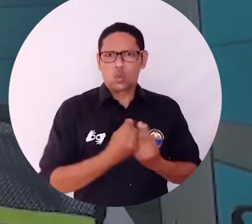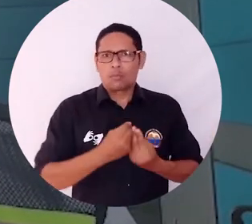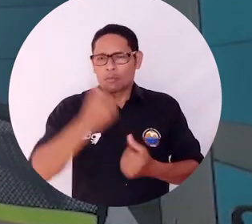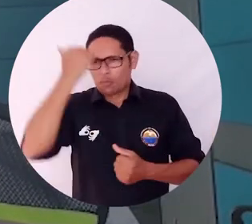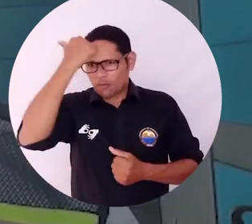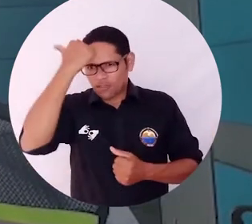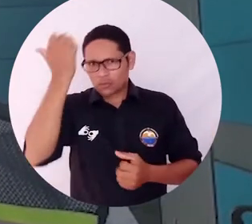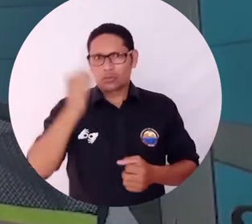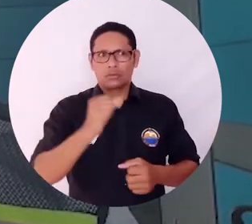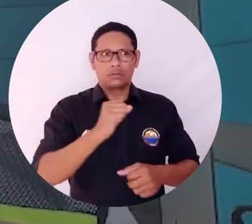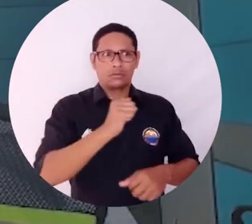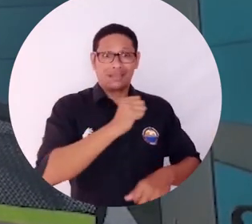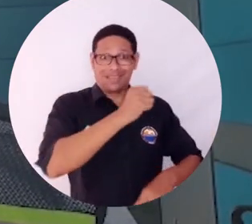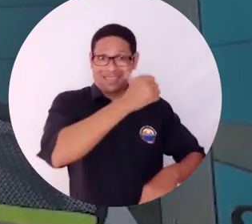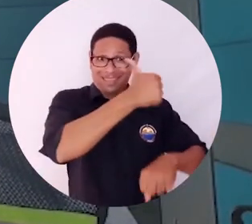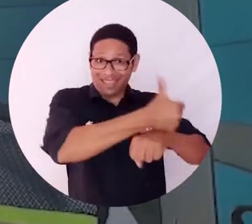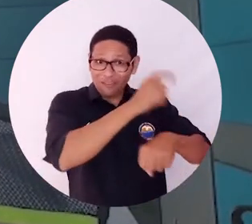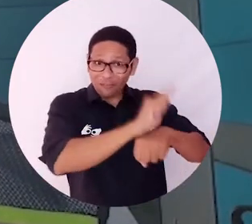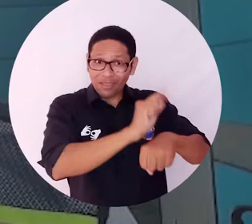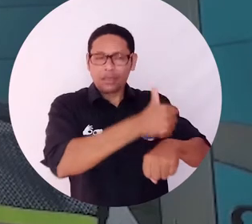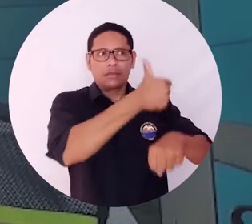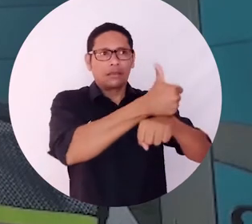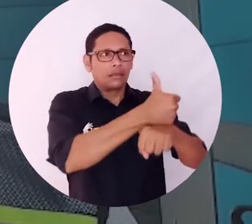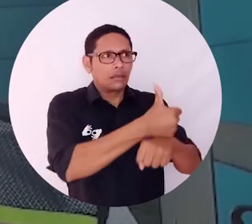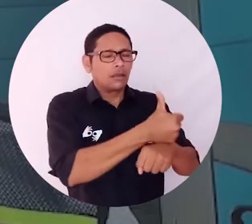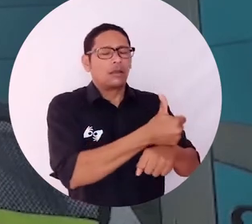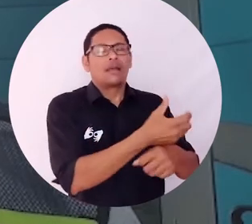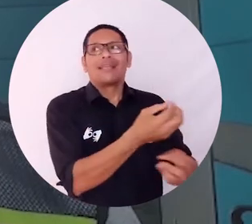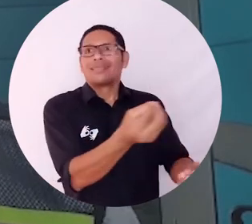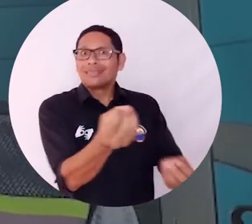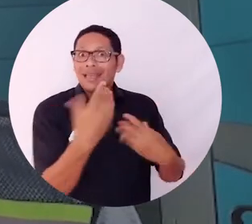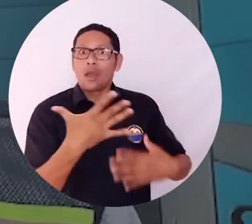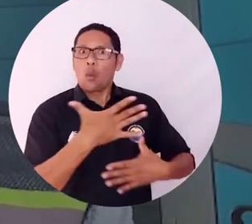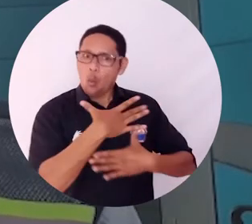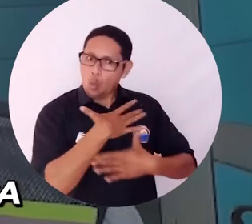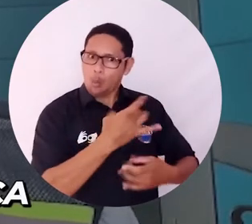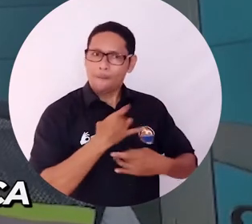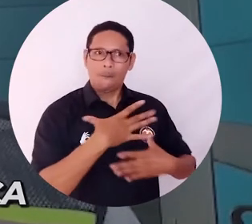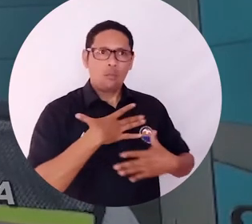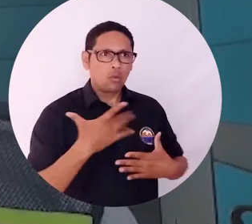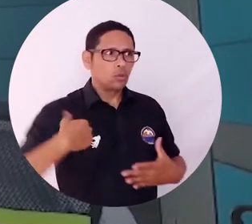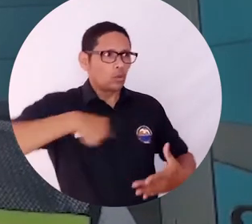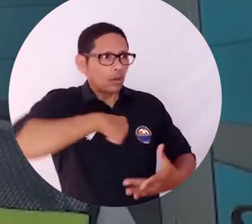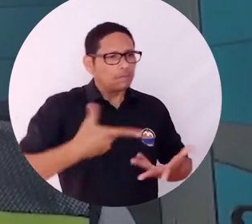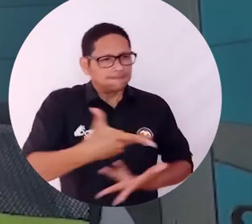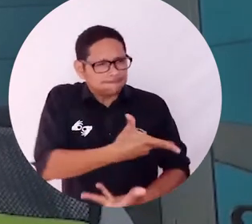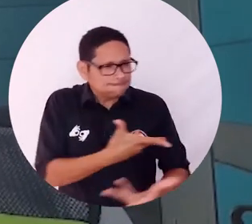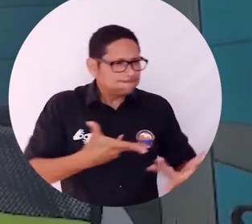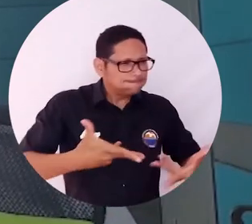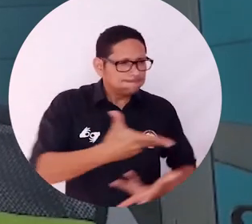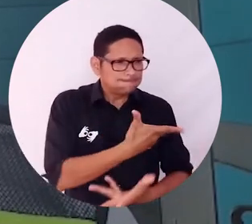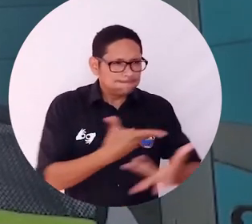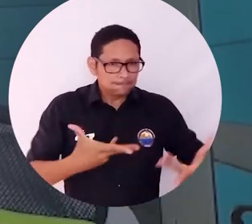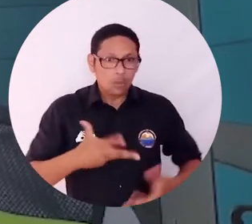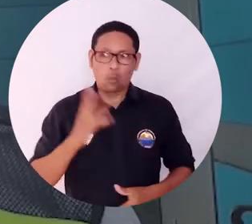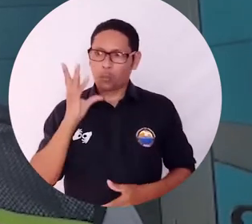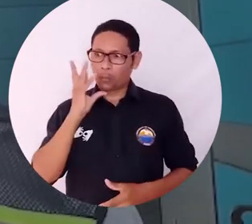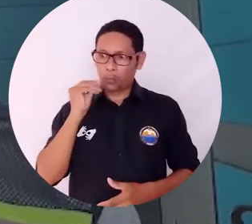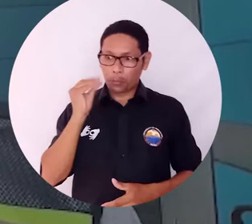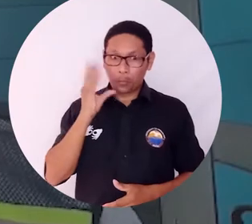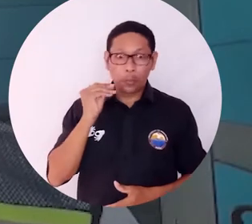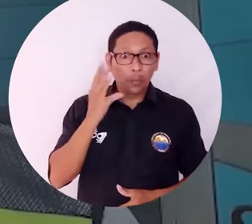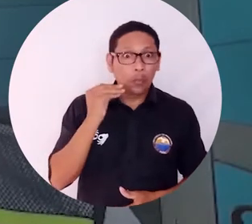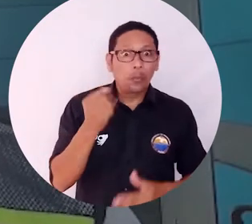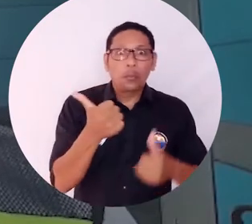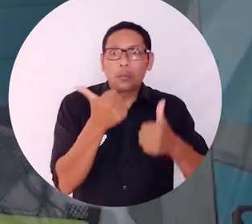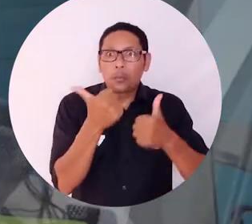decanos, por la oportunidad que nos han dado de compartir con ustedes esta gran experiencia dentro del